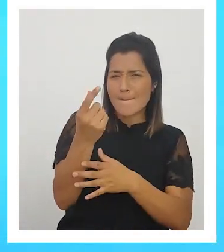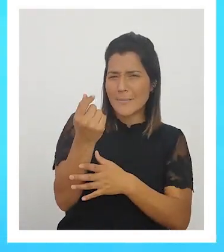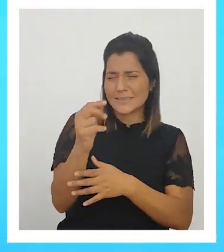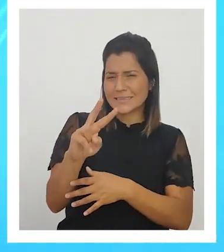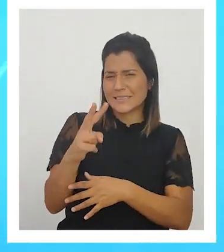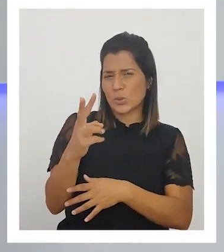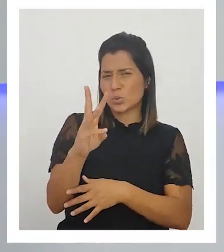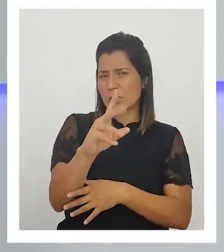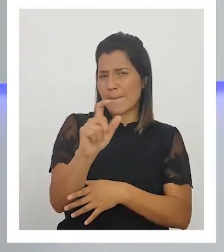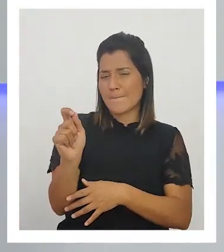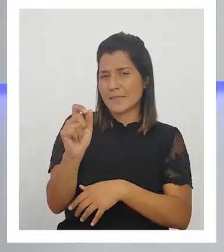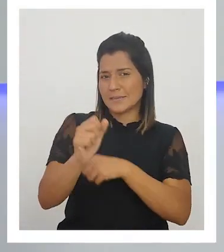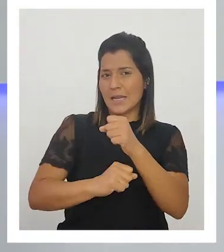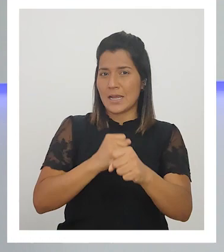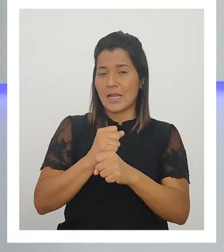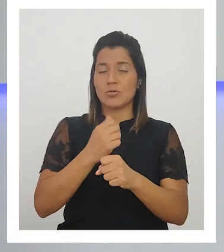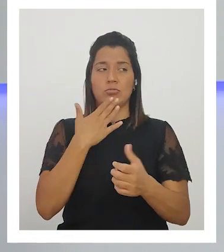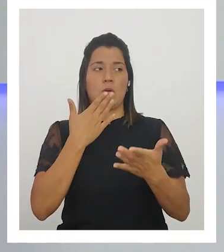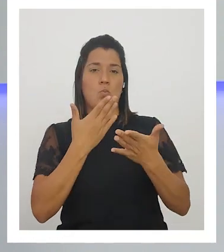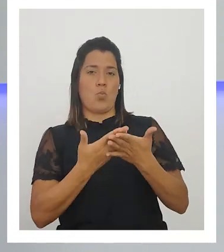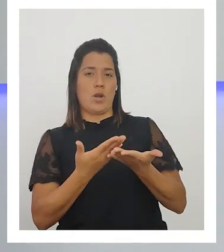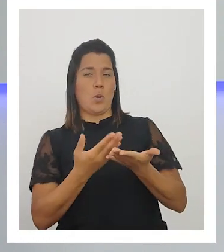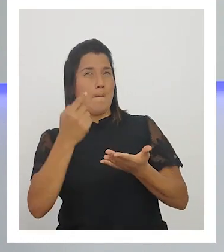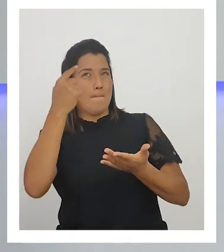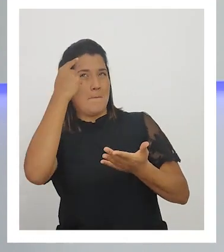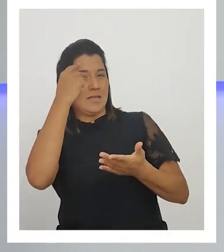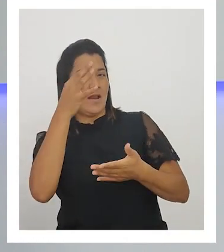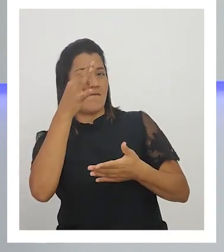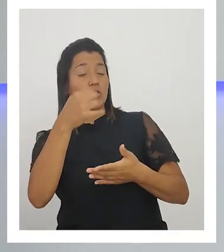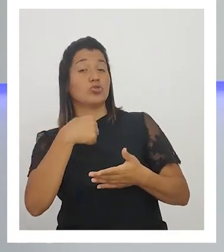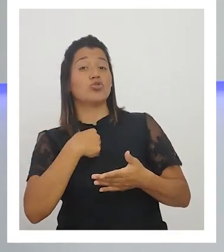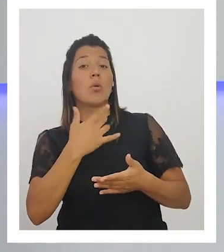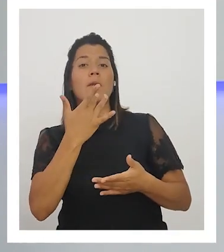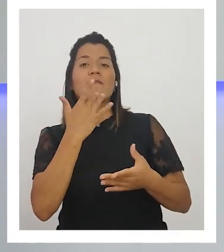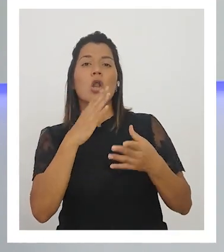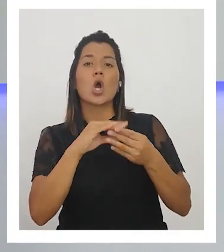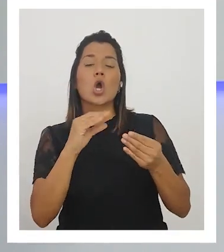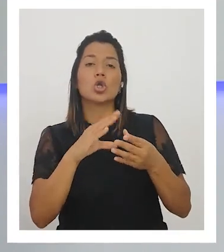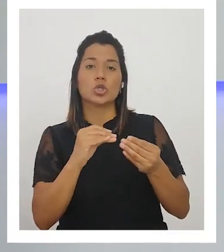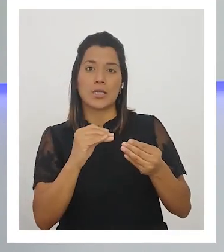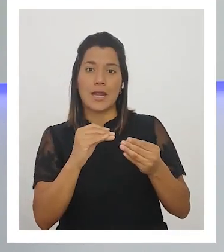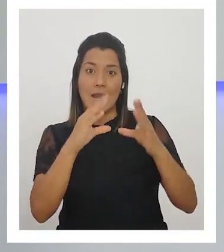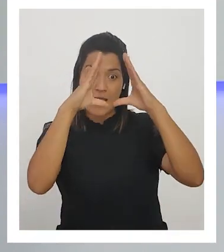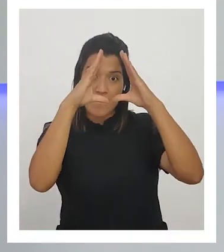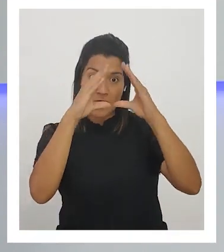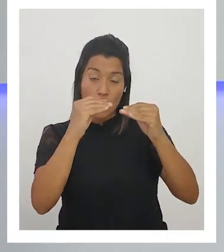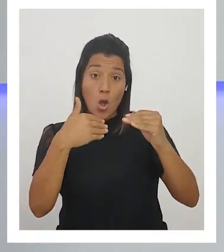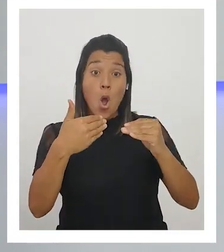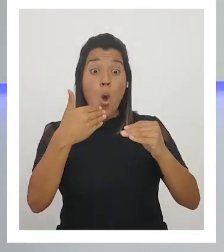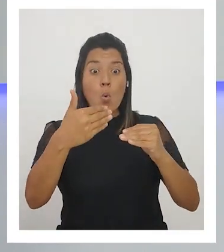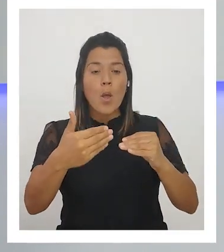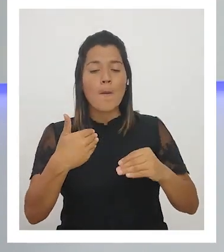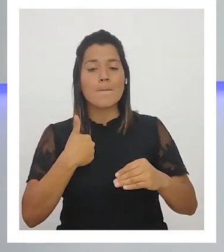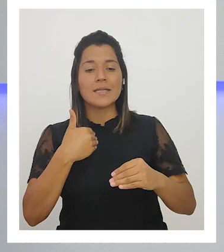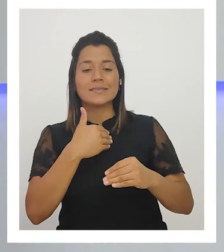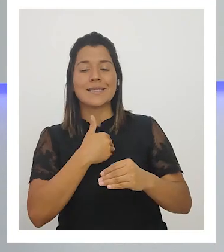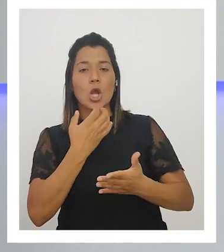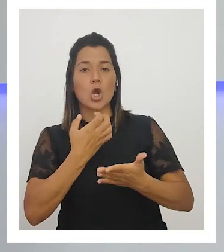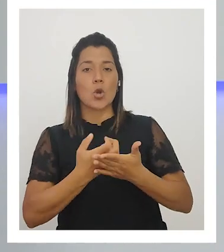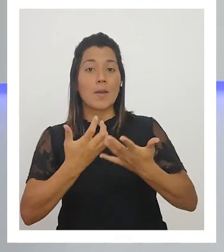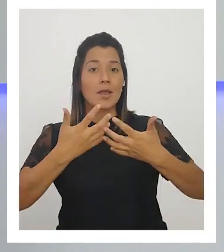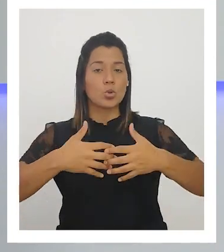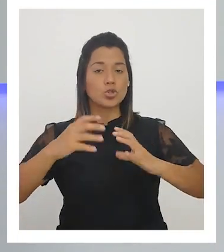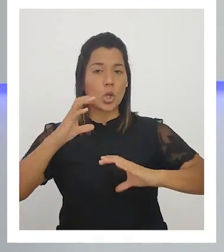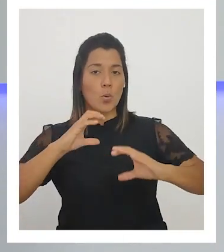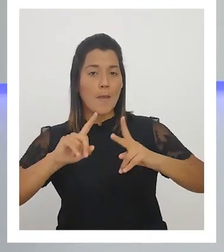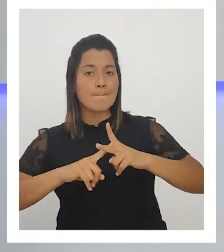Bueno, más que proyecciones, yo prefiero irle contando los datos cuando monitoreemos desde el Ministerio de Economía, Industria y Comercio